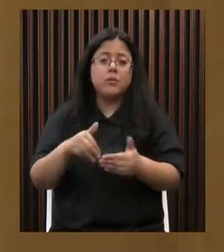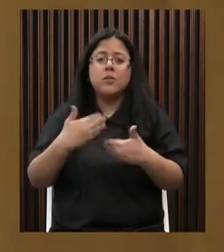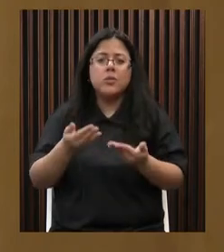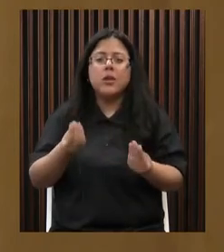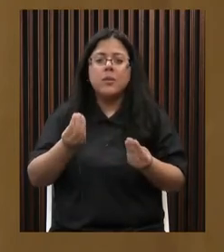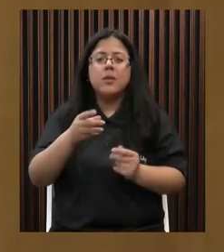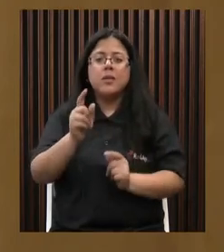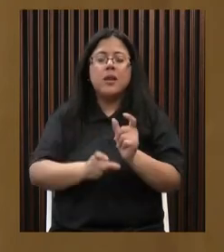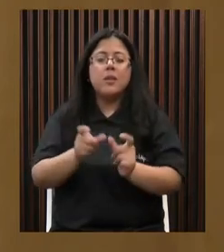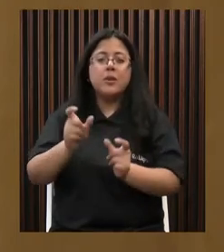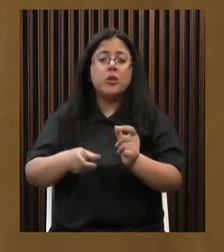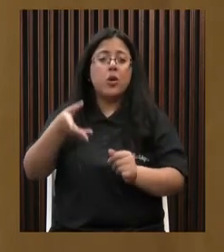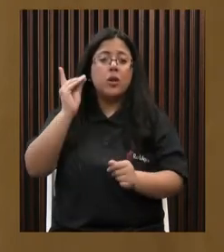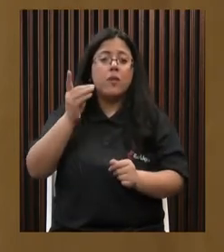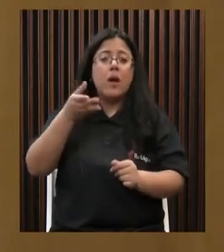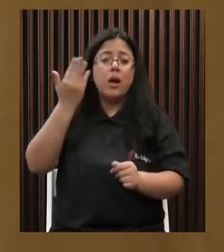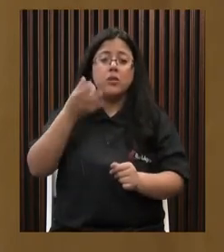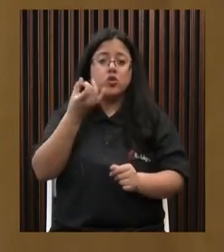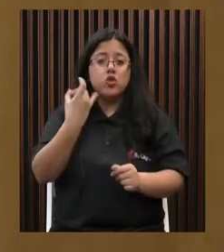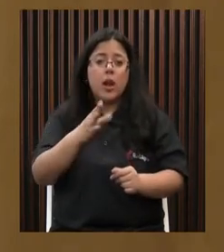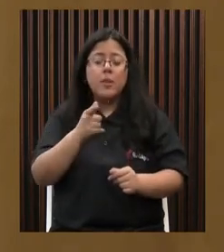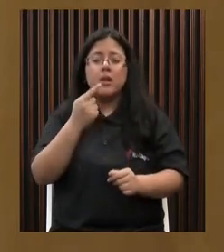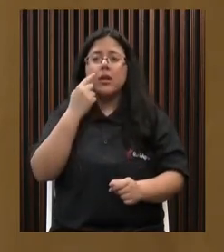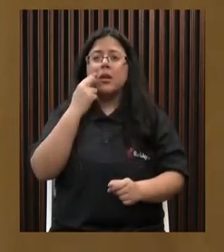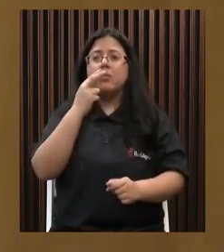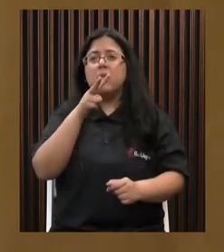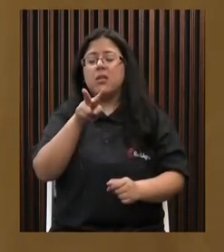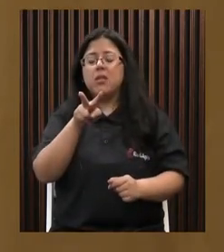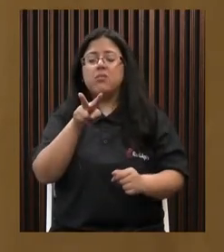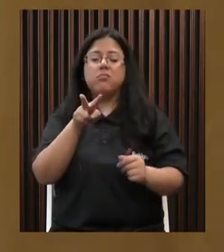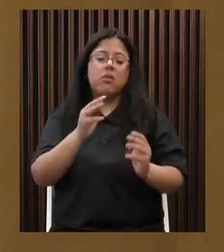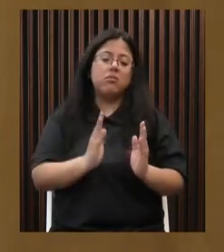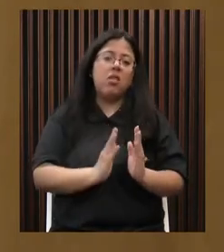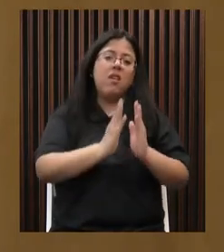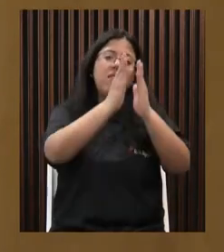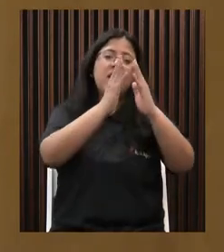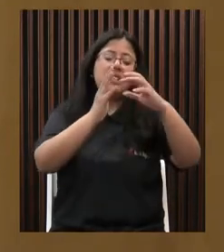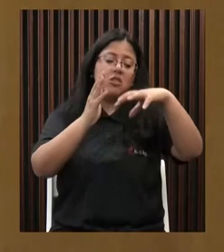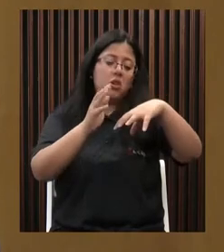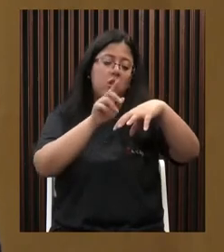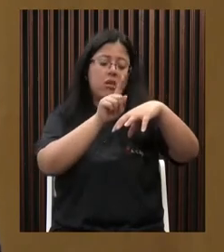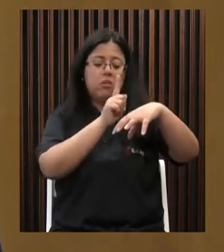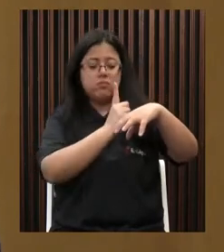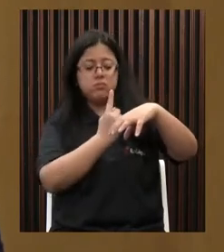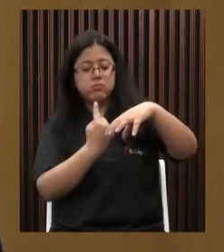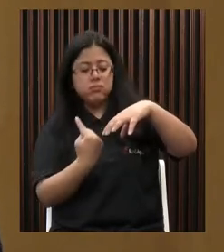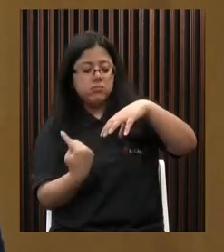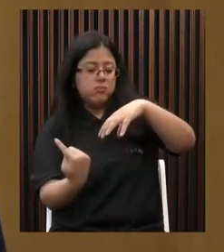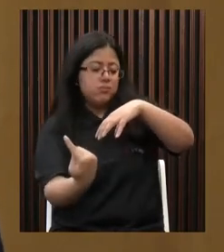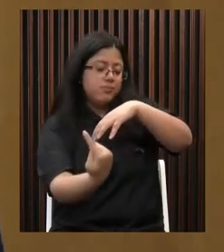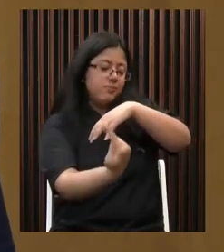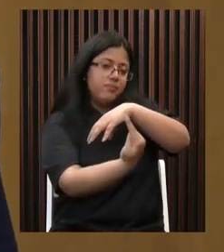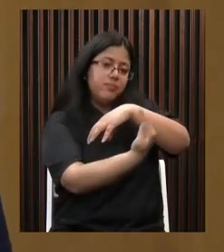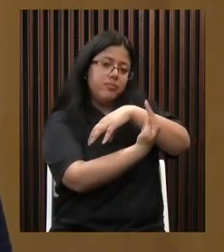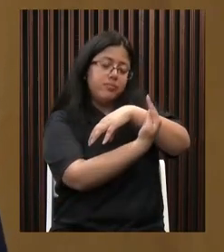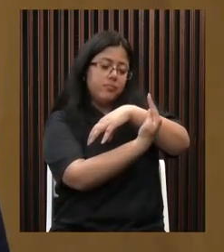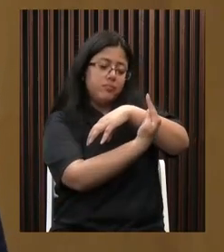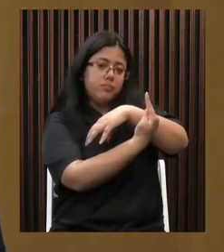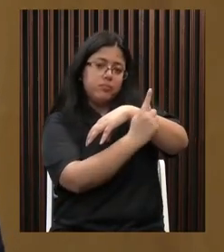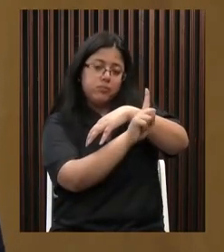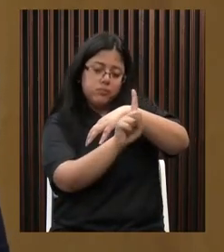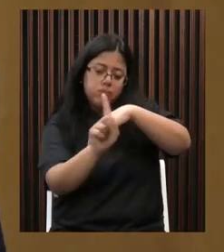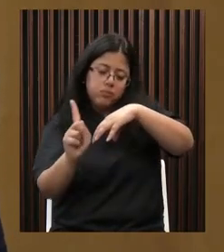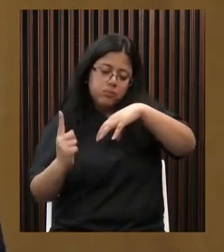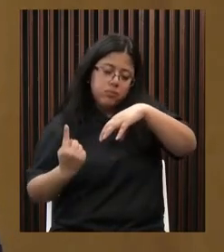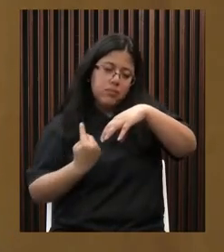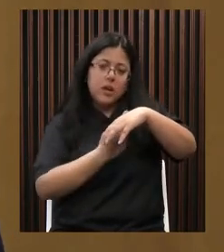con discapacidad solo tenían la posibilidad de verla alrededor, de caminar por fuera o de transitar por fuera, y no como